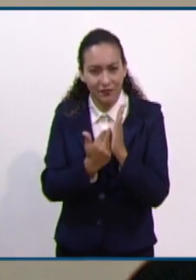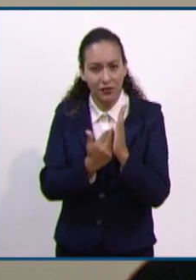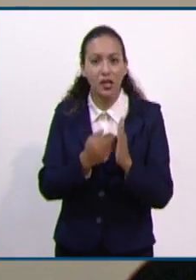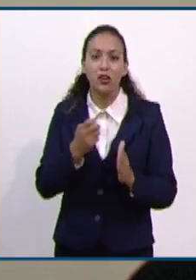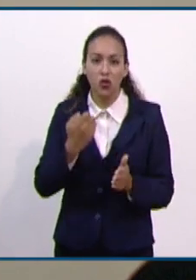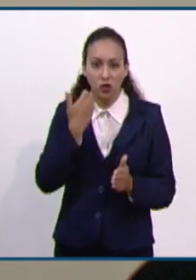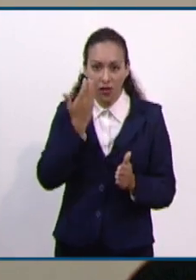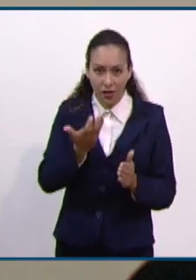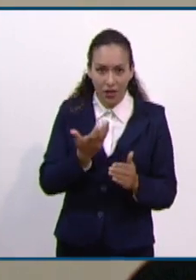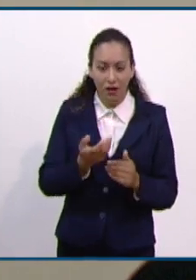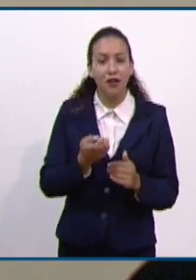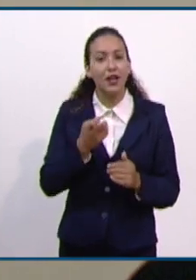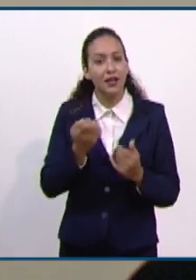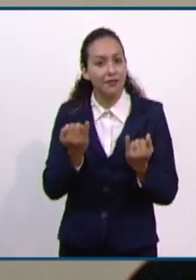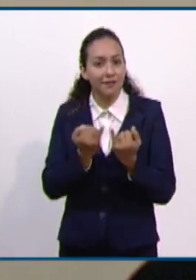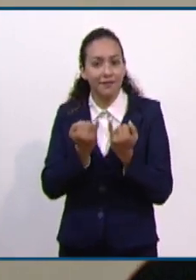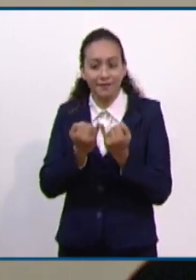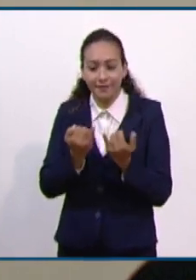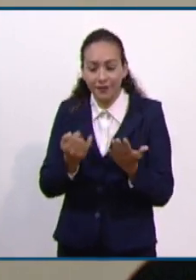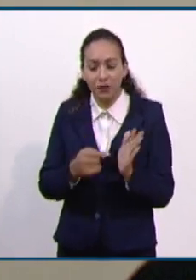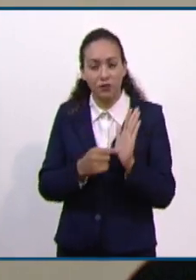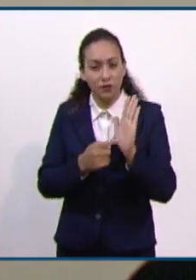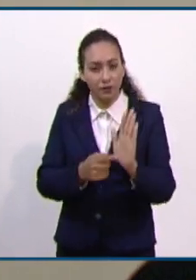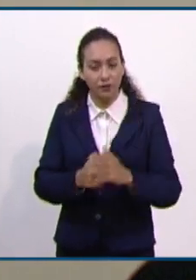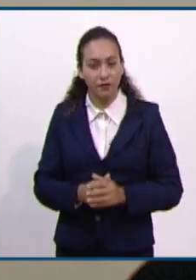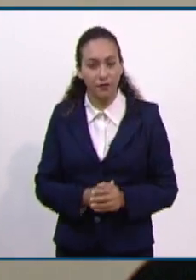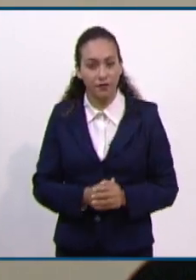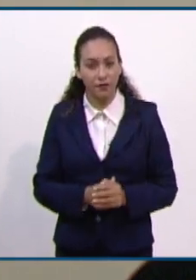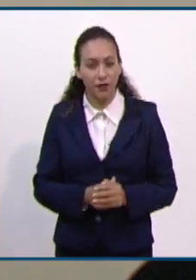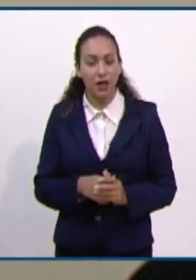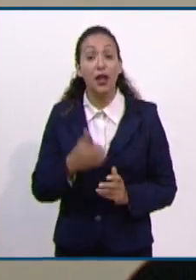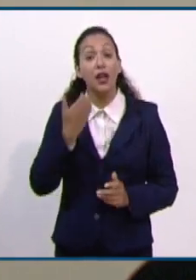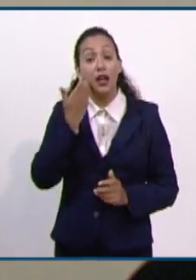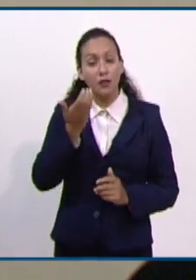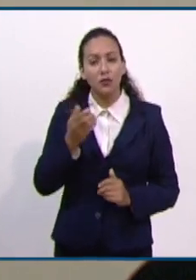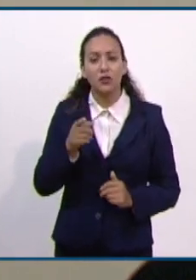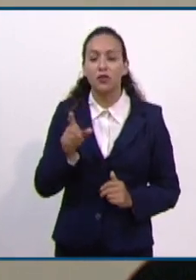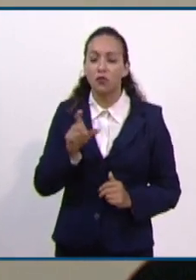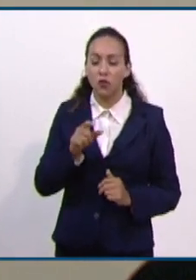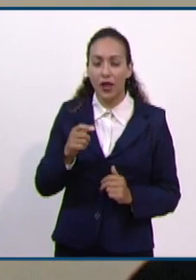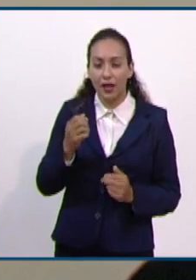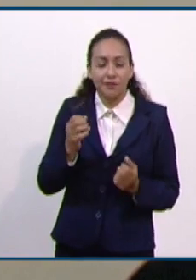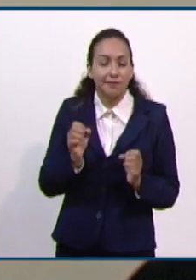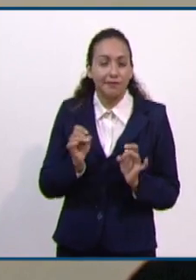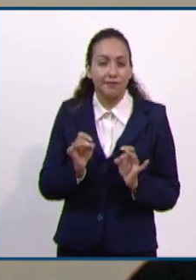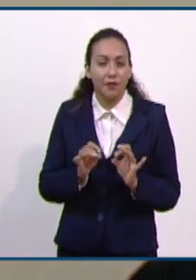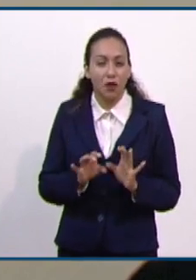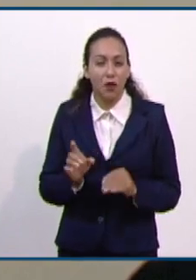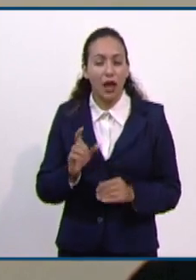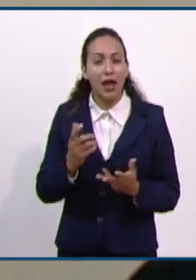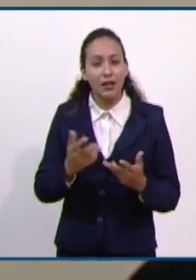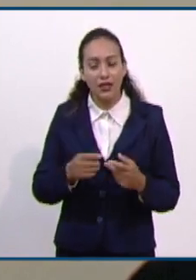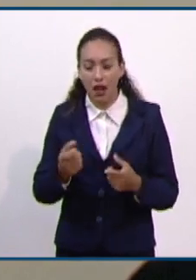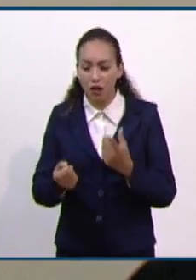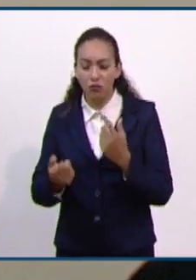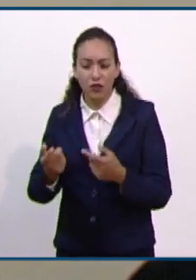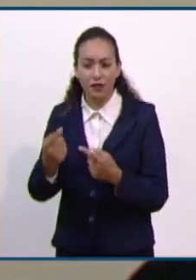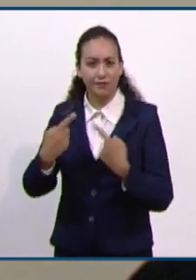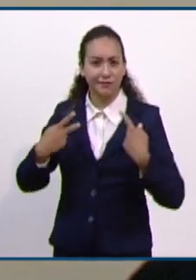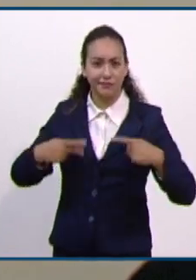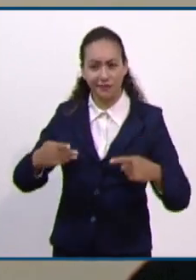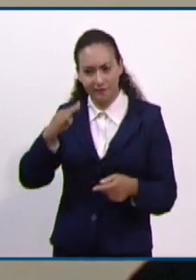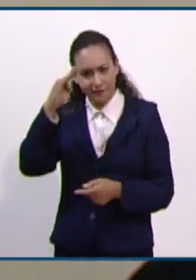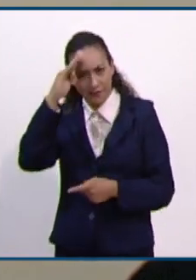ilustre jurista israelí, es que los intentos por eliminar las diferencias entre los funcionarios